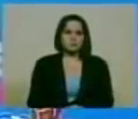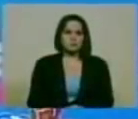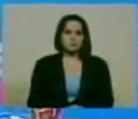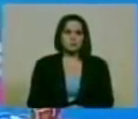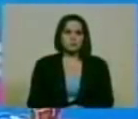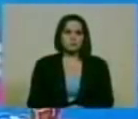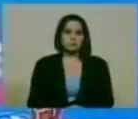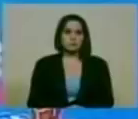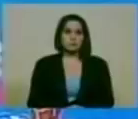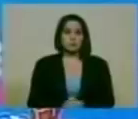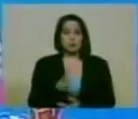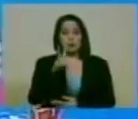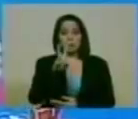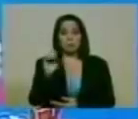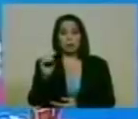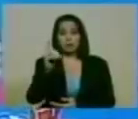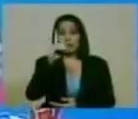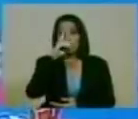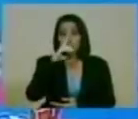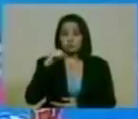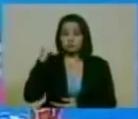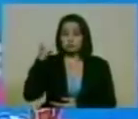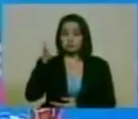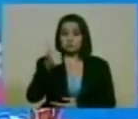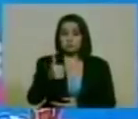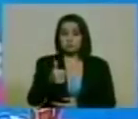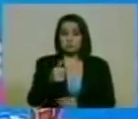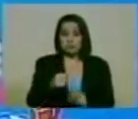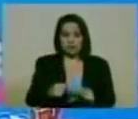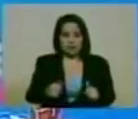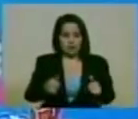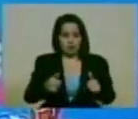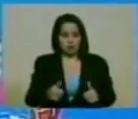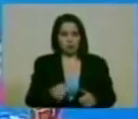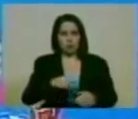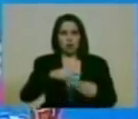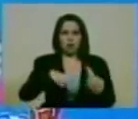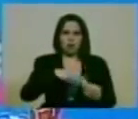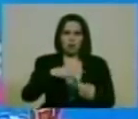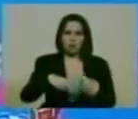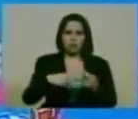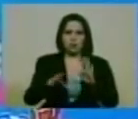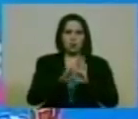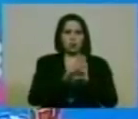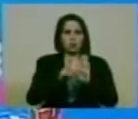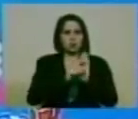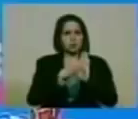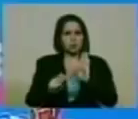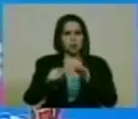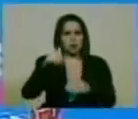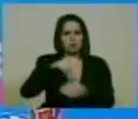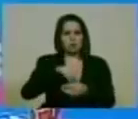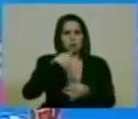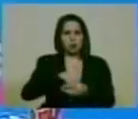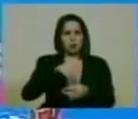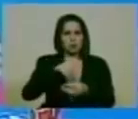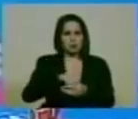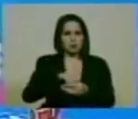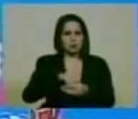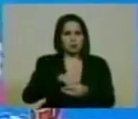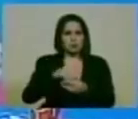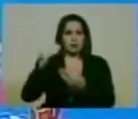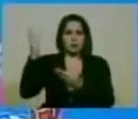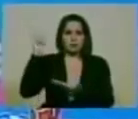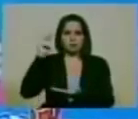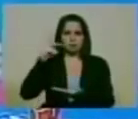A 20 años de inicio de esta revolución constitucional electoral y de la llegada